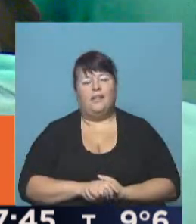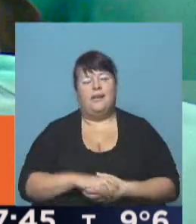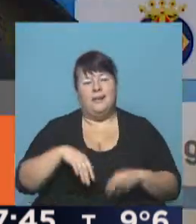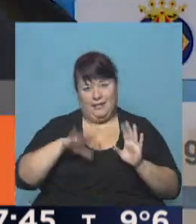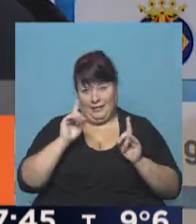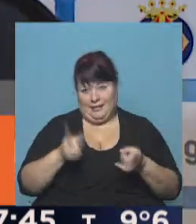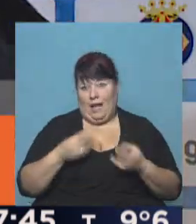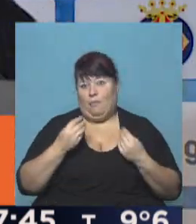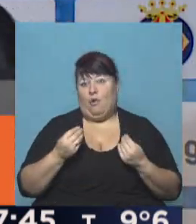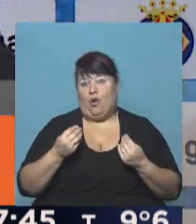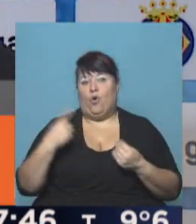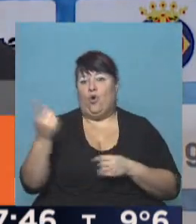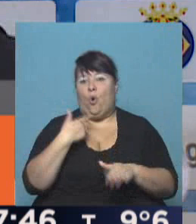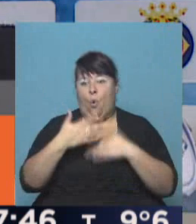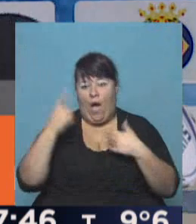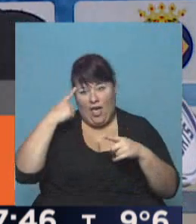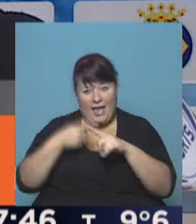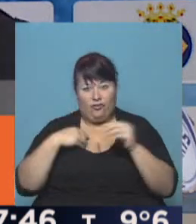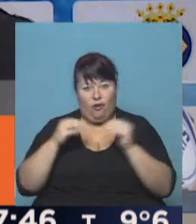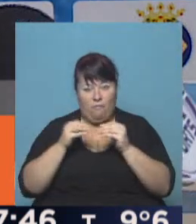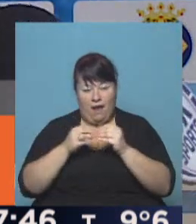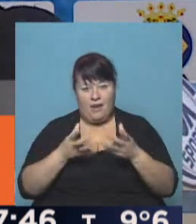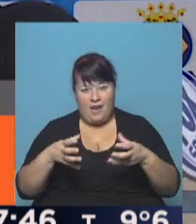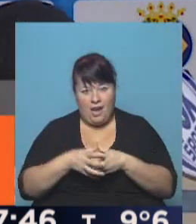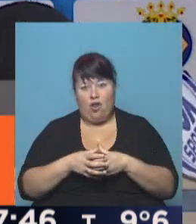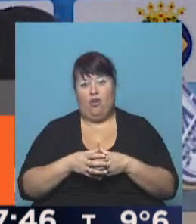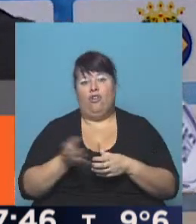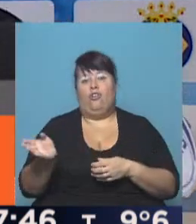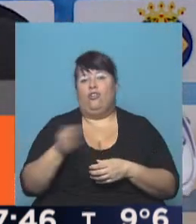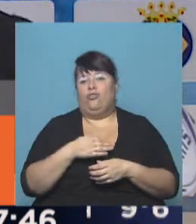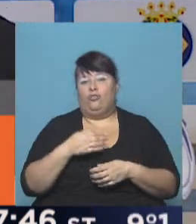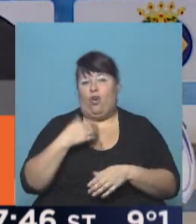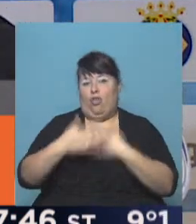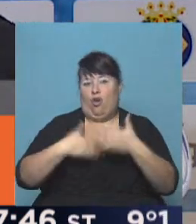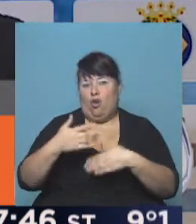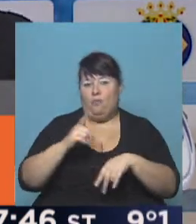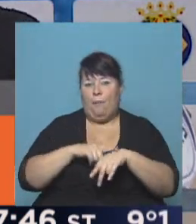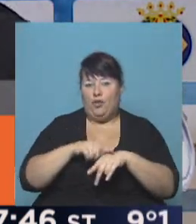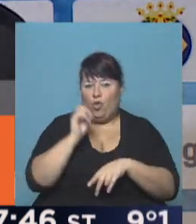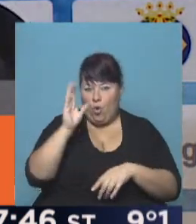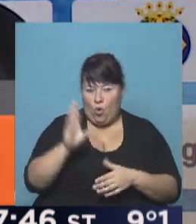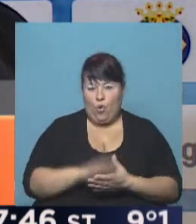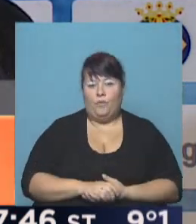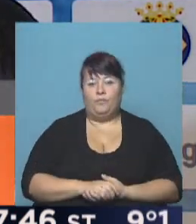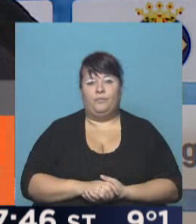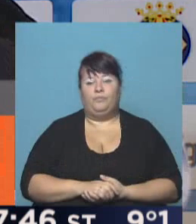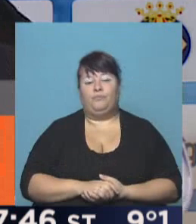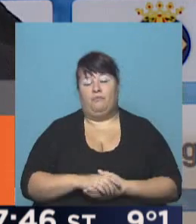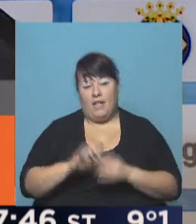también con los jugadores que jugué, por todo lo que hicimos en el club